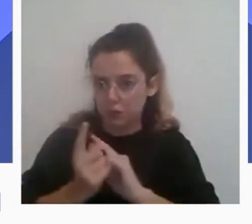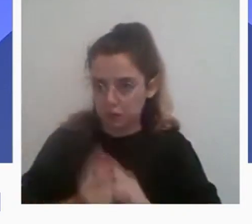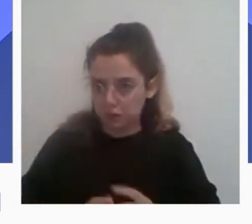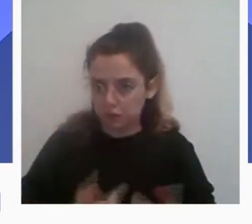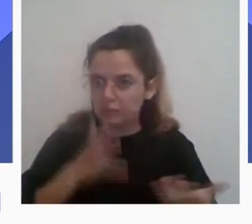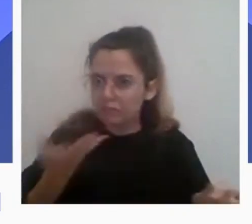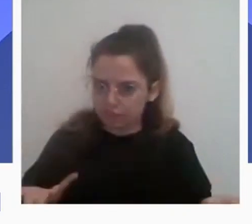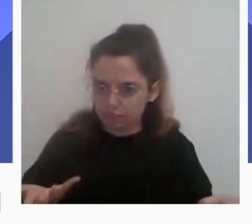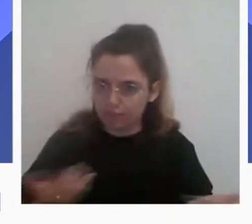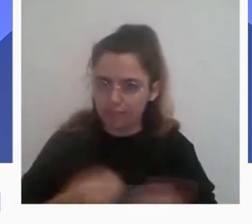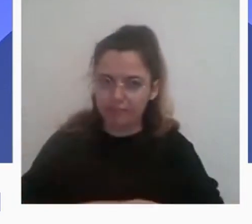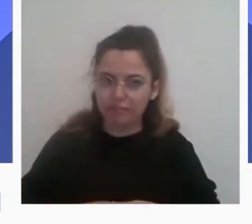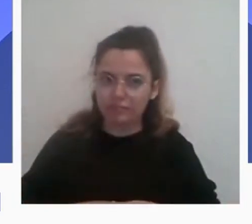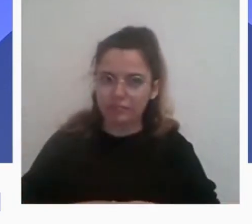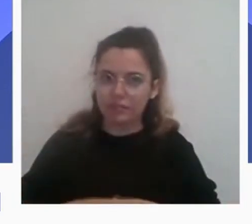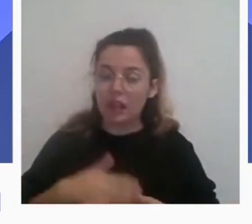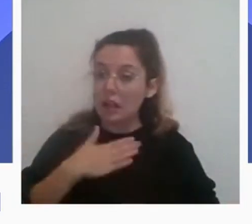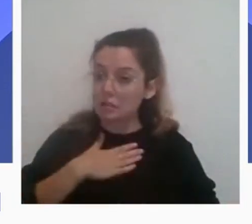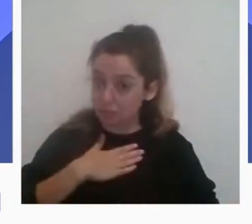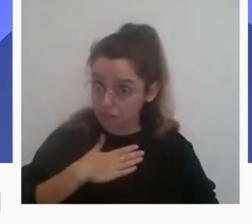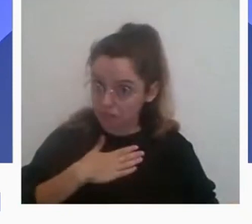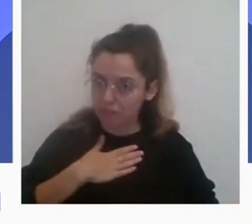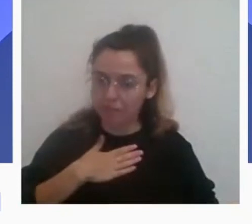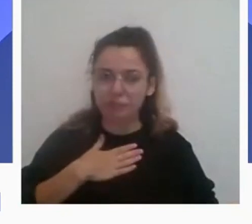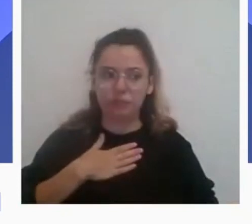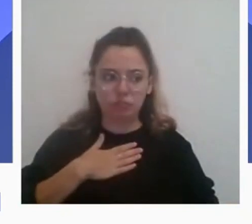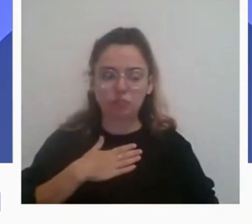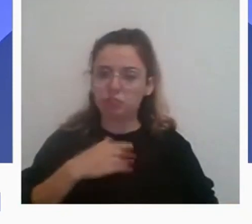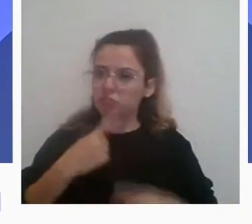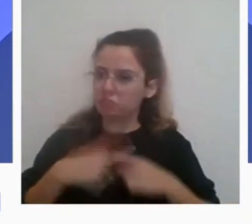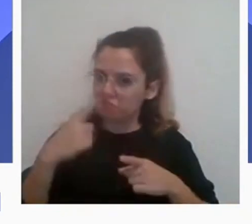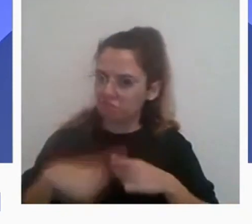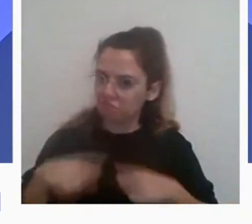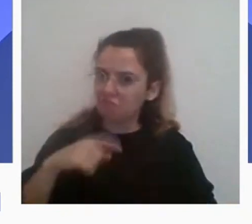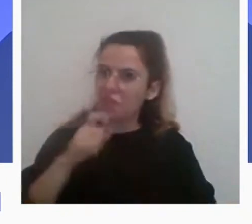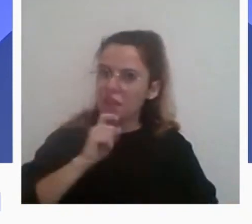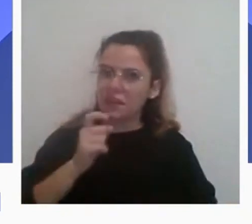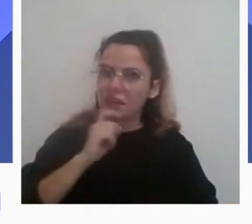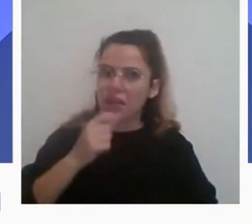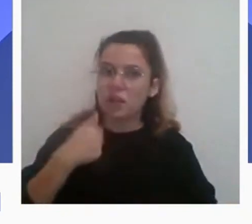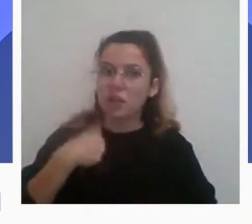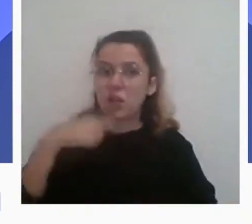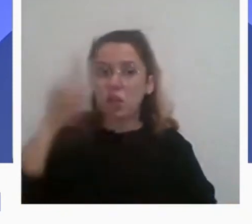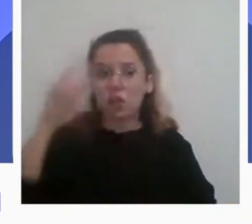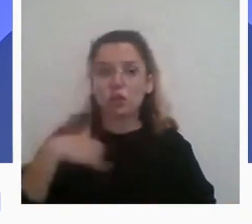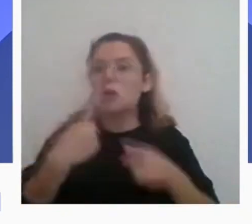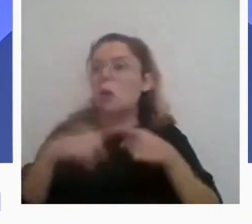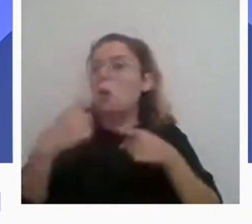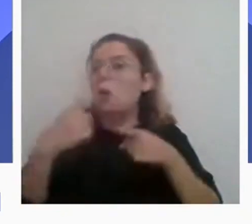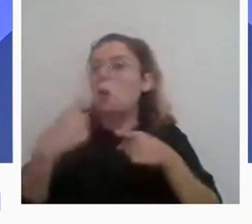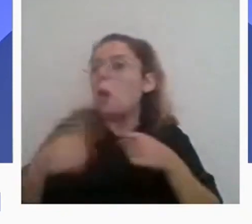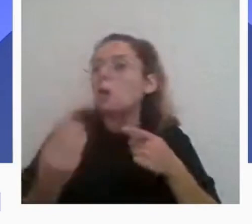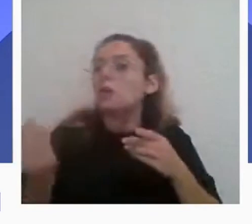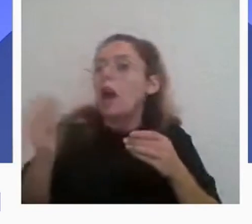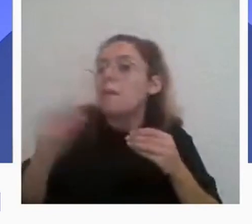Porque a mí esto me parece realmente difícil, pero yo no sé cuáles son los elementos que contribuyen a eso, si son realmente un